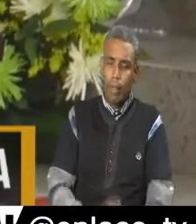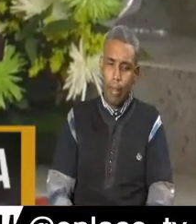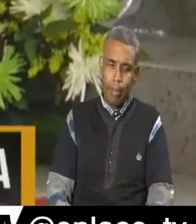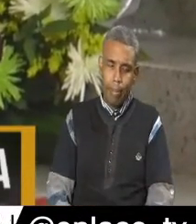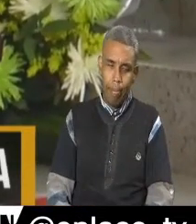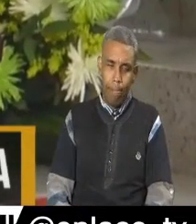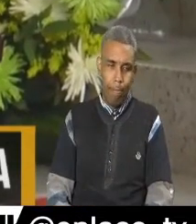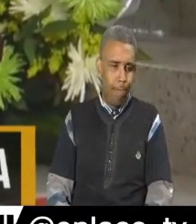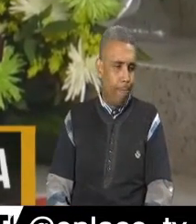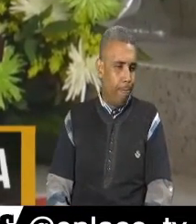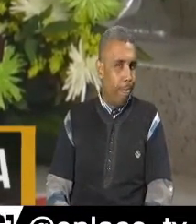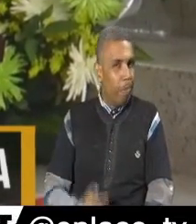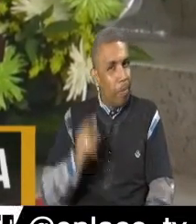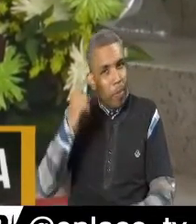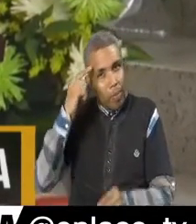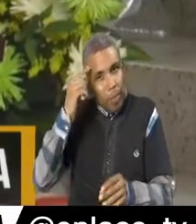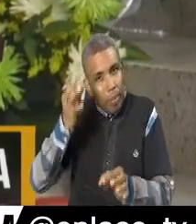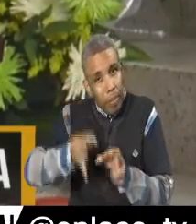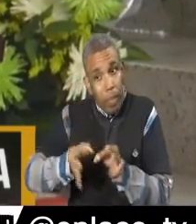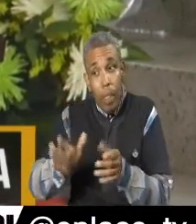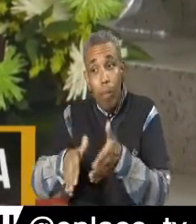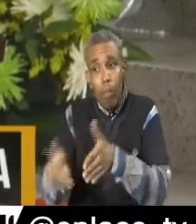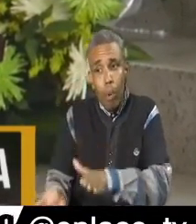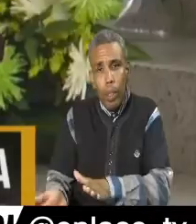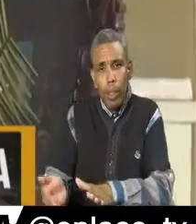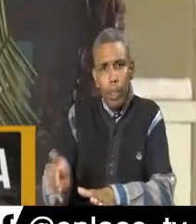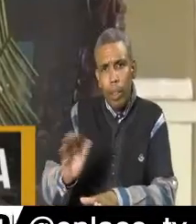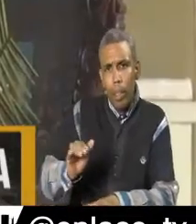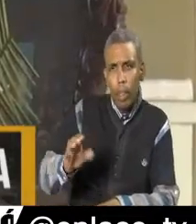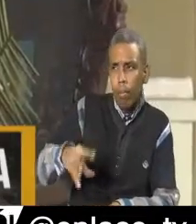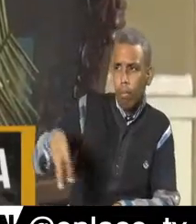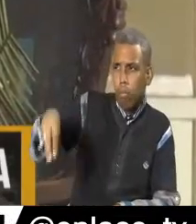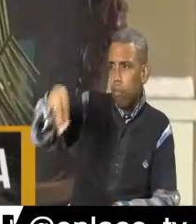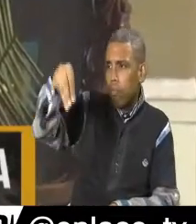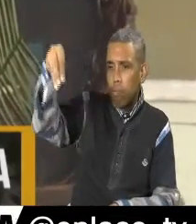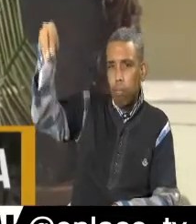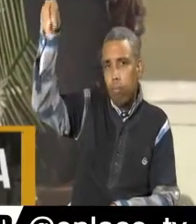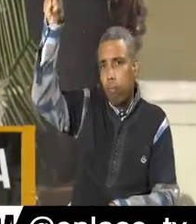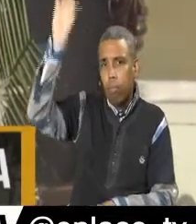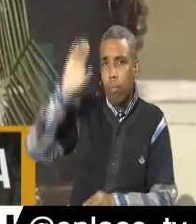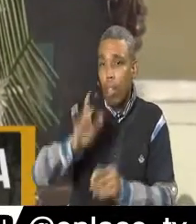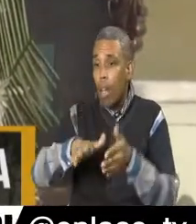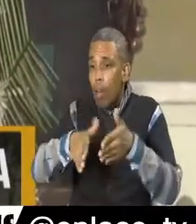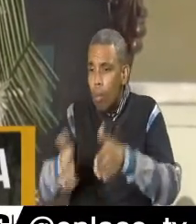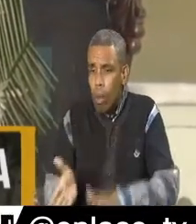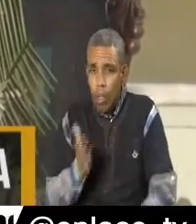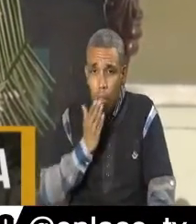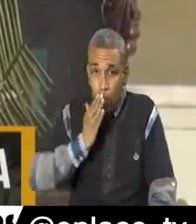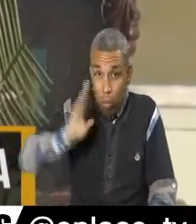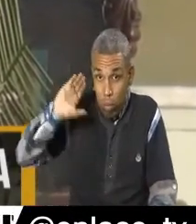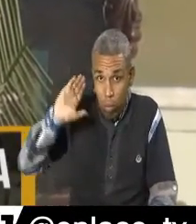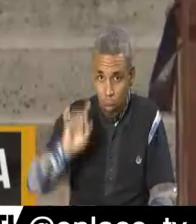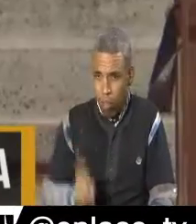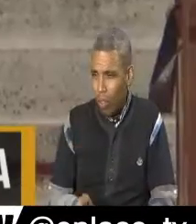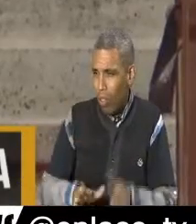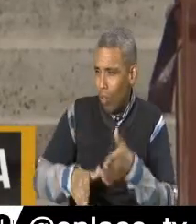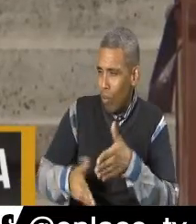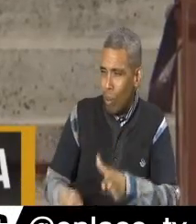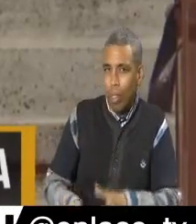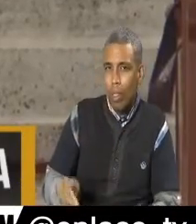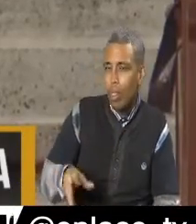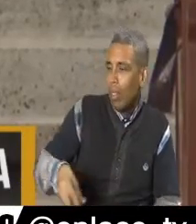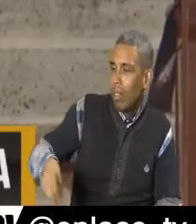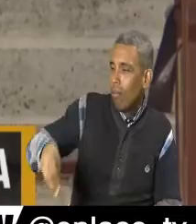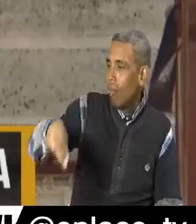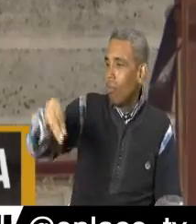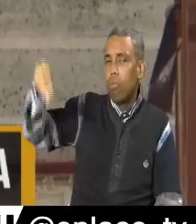caminar es hacia la casa del Padre, y la muerte no es el terminar, no es el fin, sino es un salto